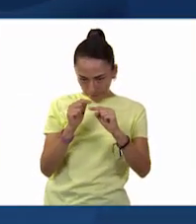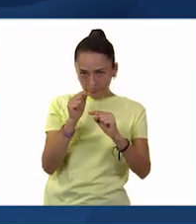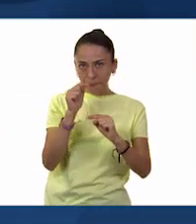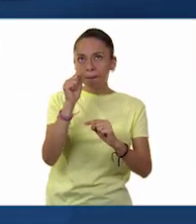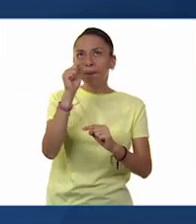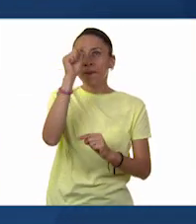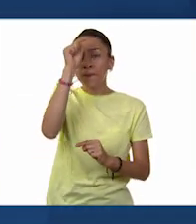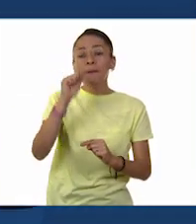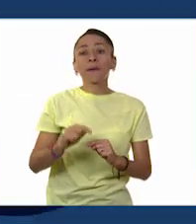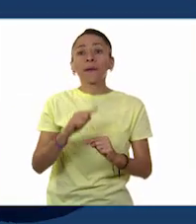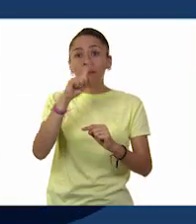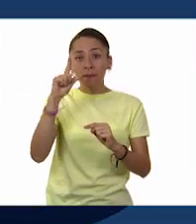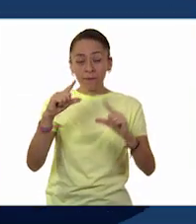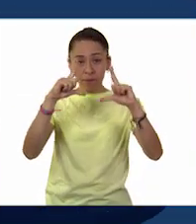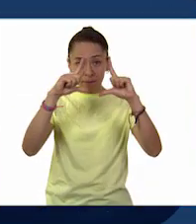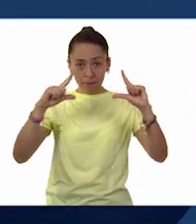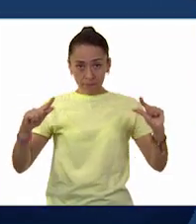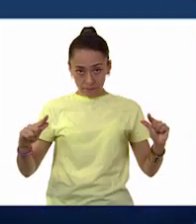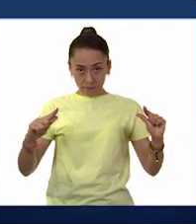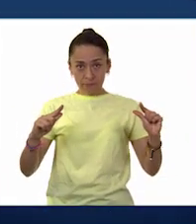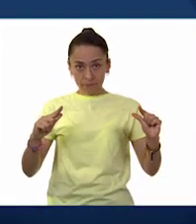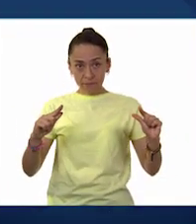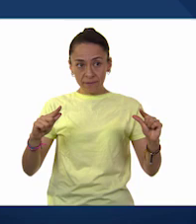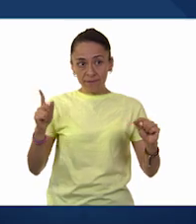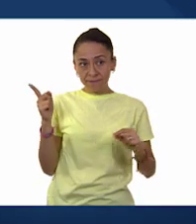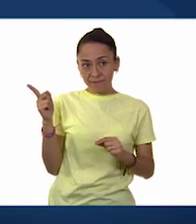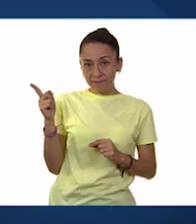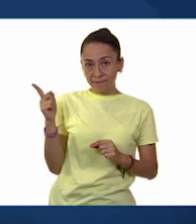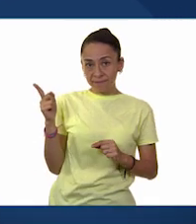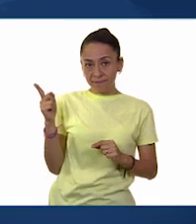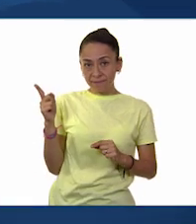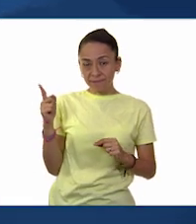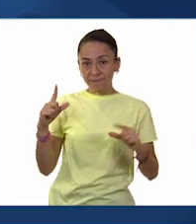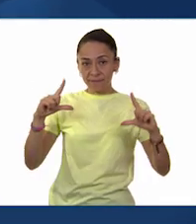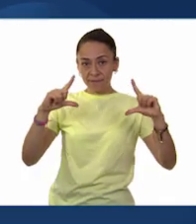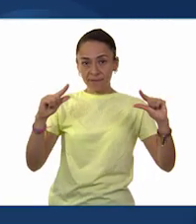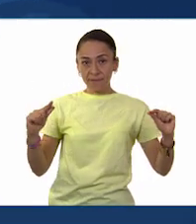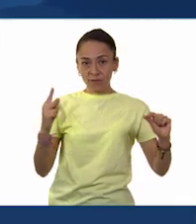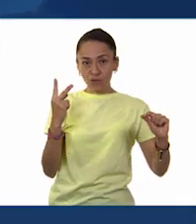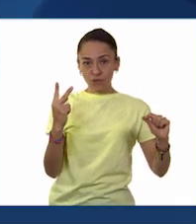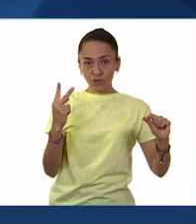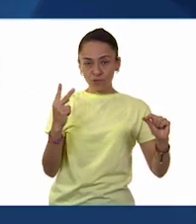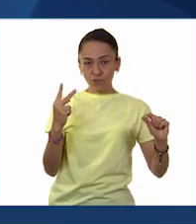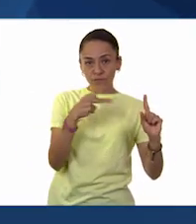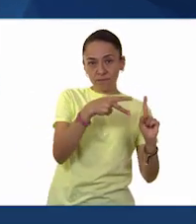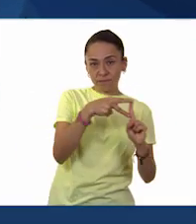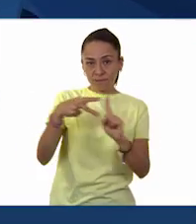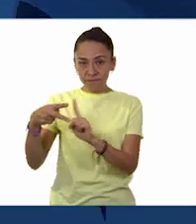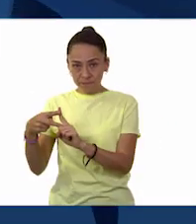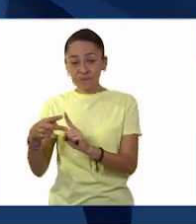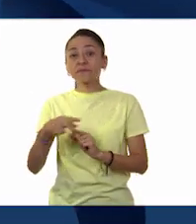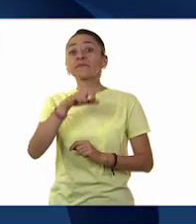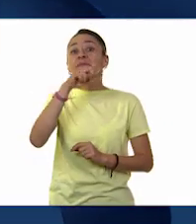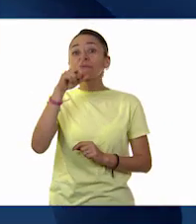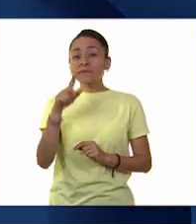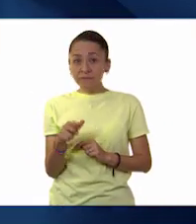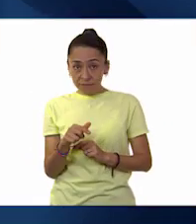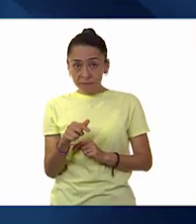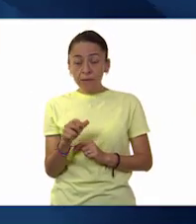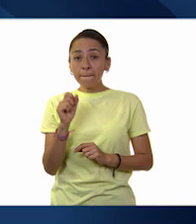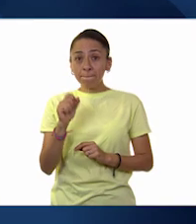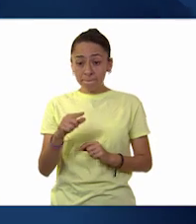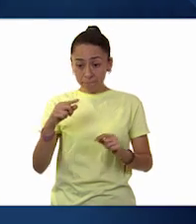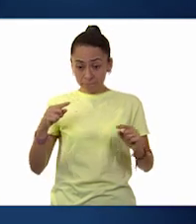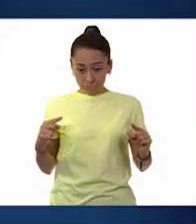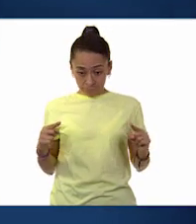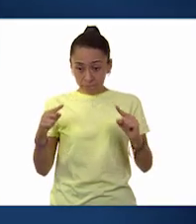dos triángulos como los que se observan en pantalla. Después se unieron por uno de sus vértices para formar la